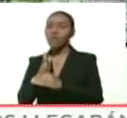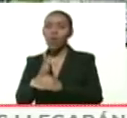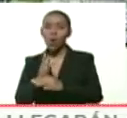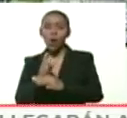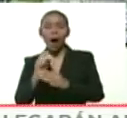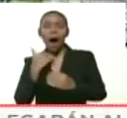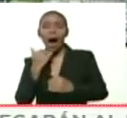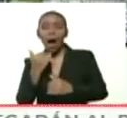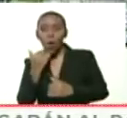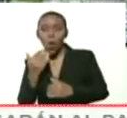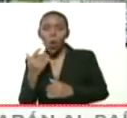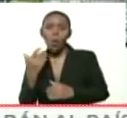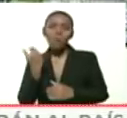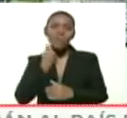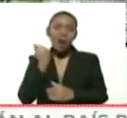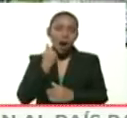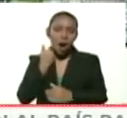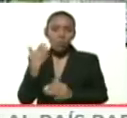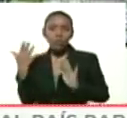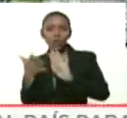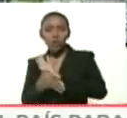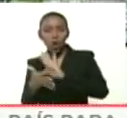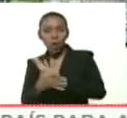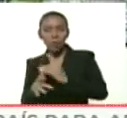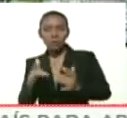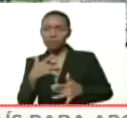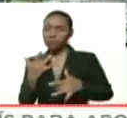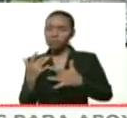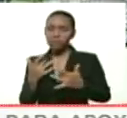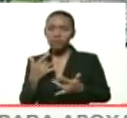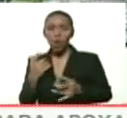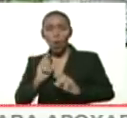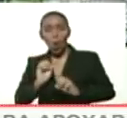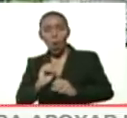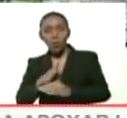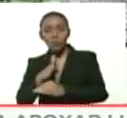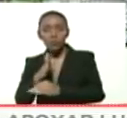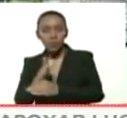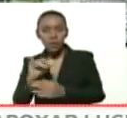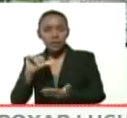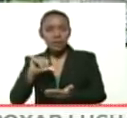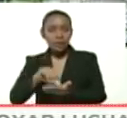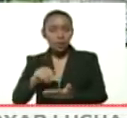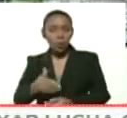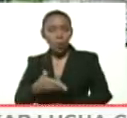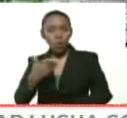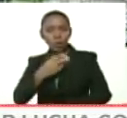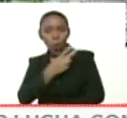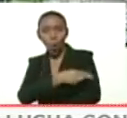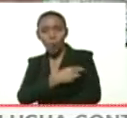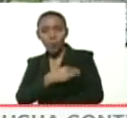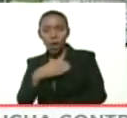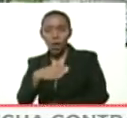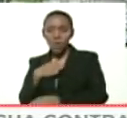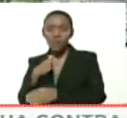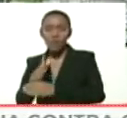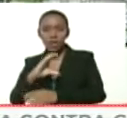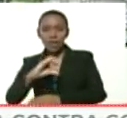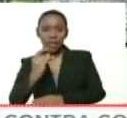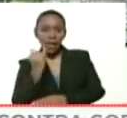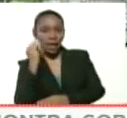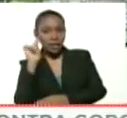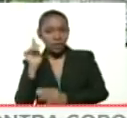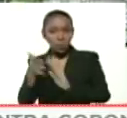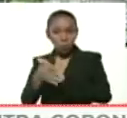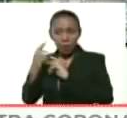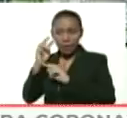determinada patología o con una determinada sintomatología, o que acuden a los centros centinelas, o que acuden a algún CDI, o que acuden a